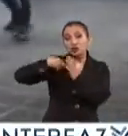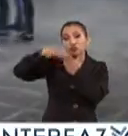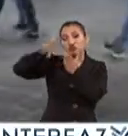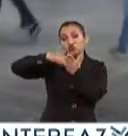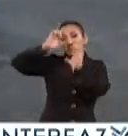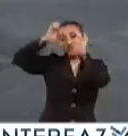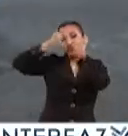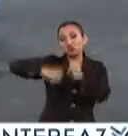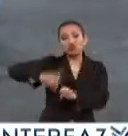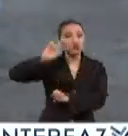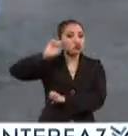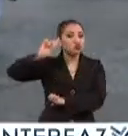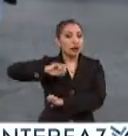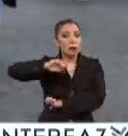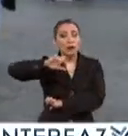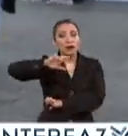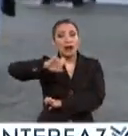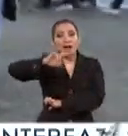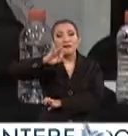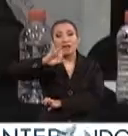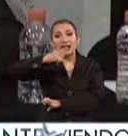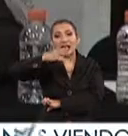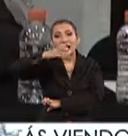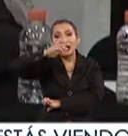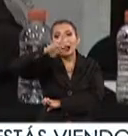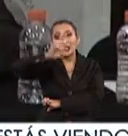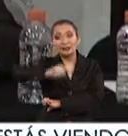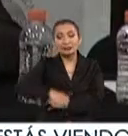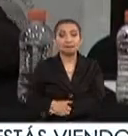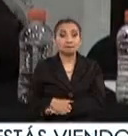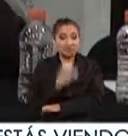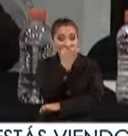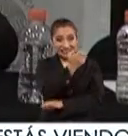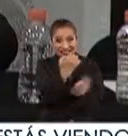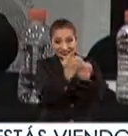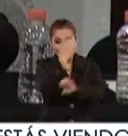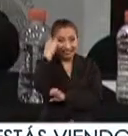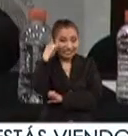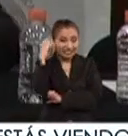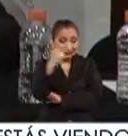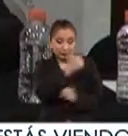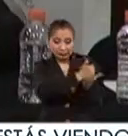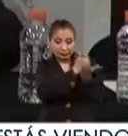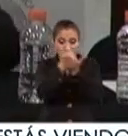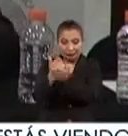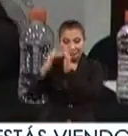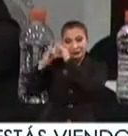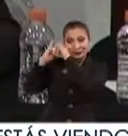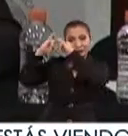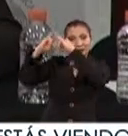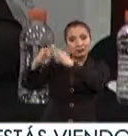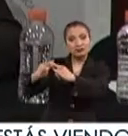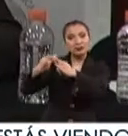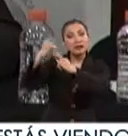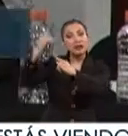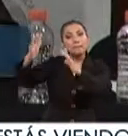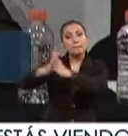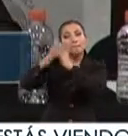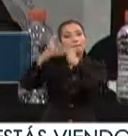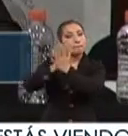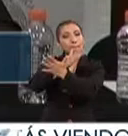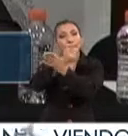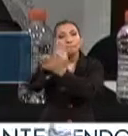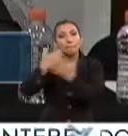pintor y escultor zacatecano Manuel Felgueres. El Estado de Zacatecas colabora en esta feria